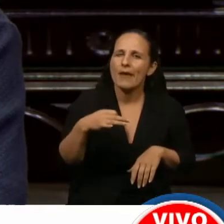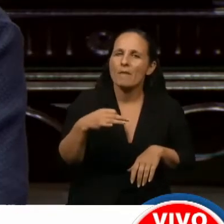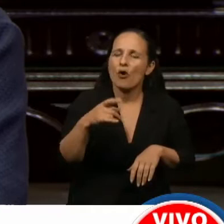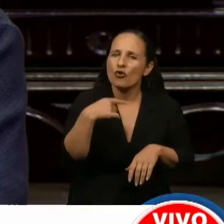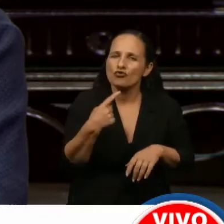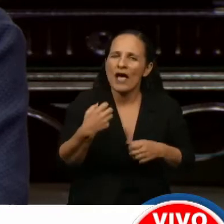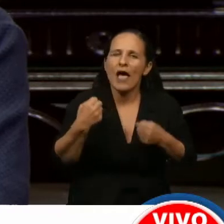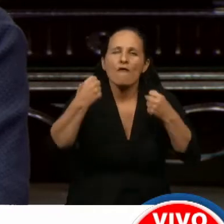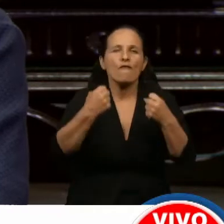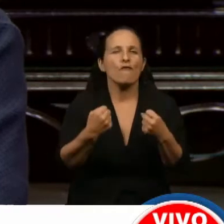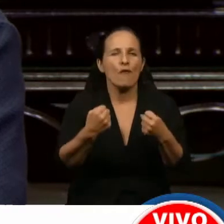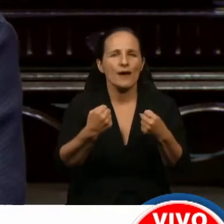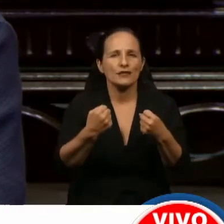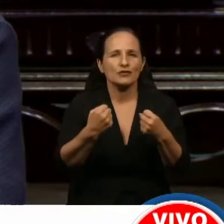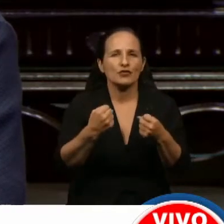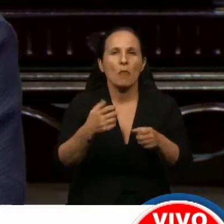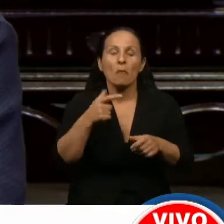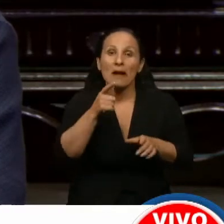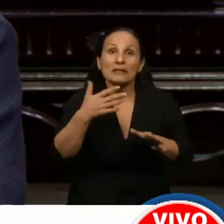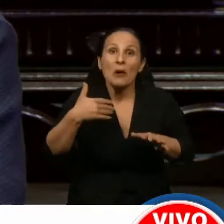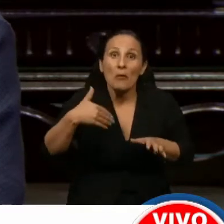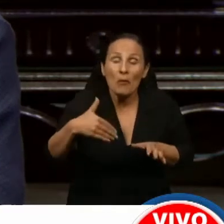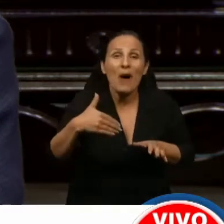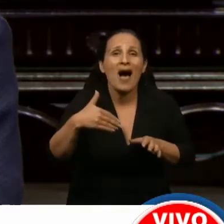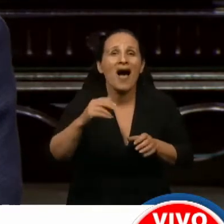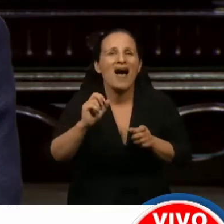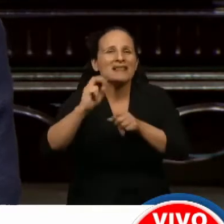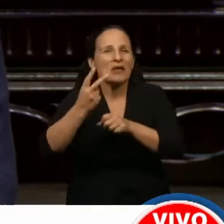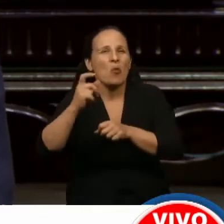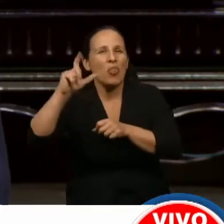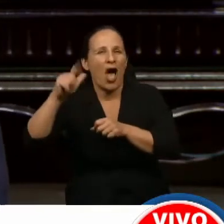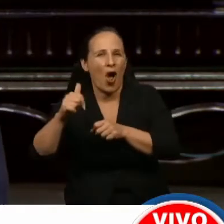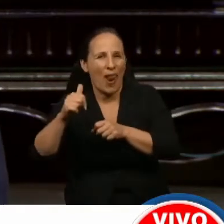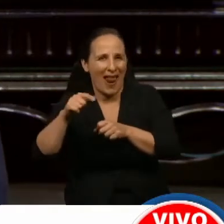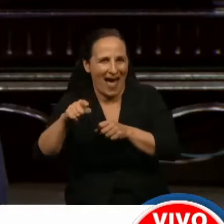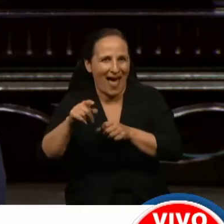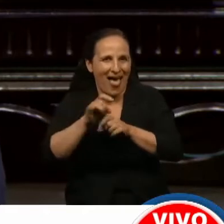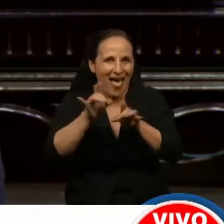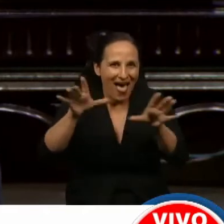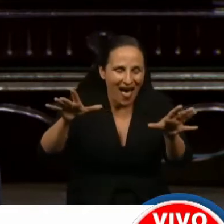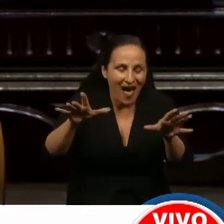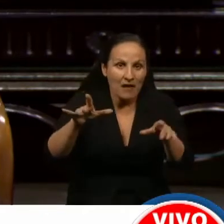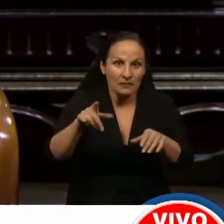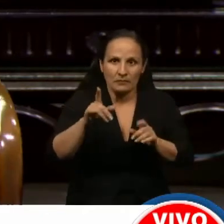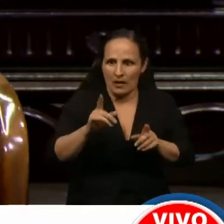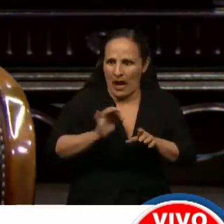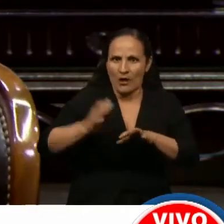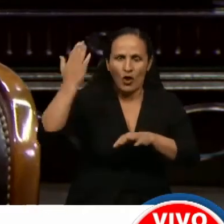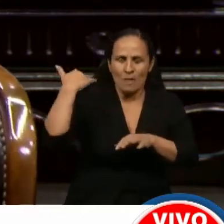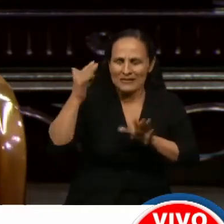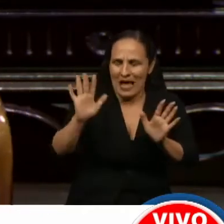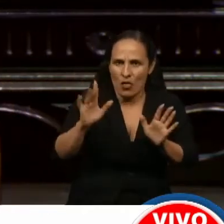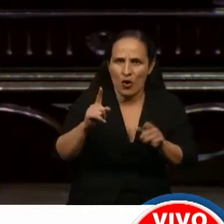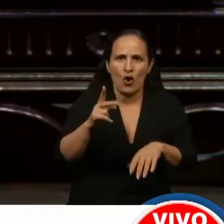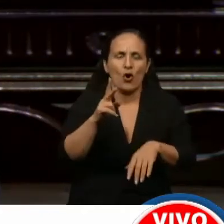lo que parece una inexorable segunda ola. Entonces, para que no pase esto que pasó durante el año pasado, por ejemplo, que el jefe